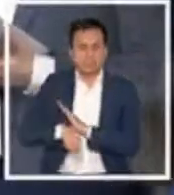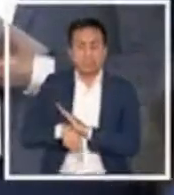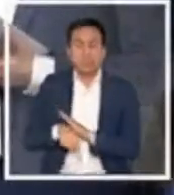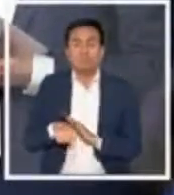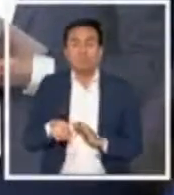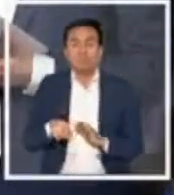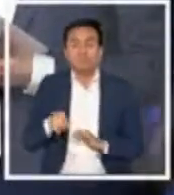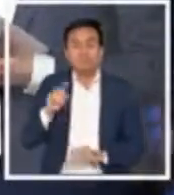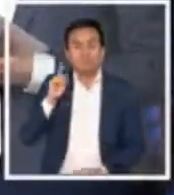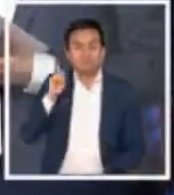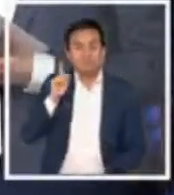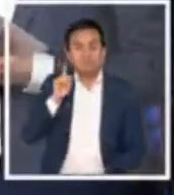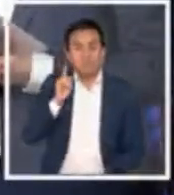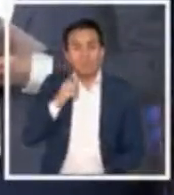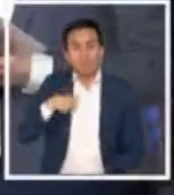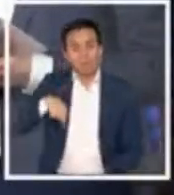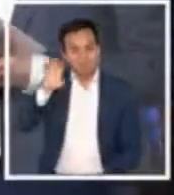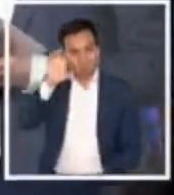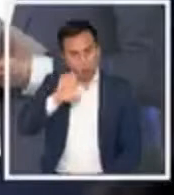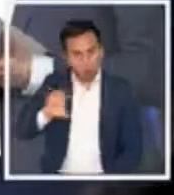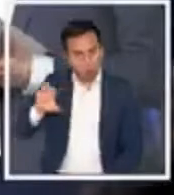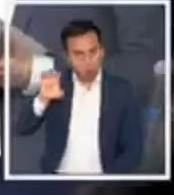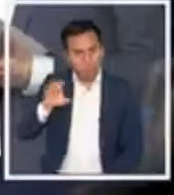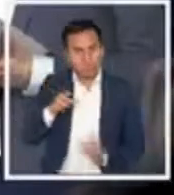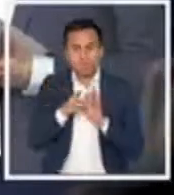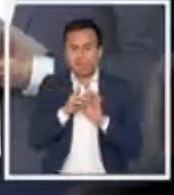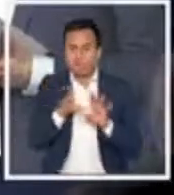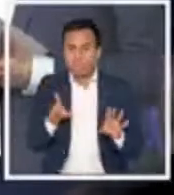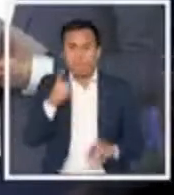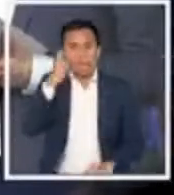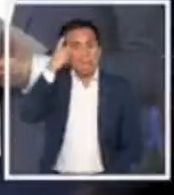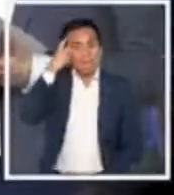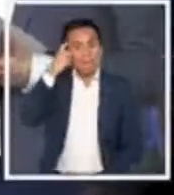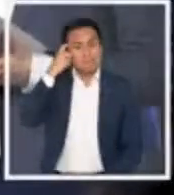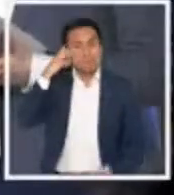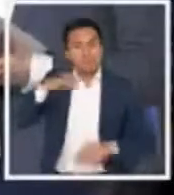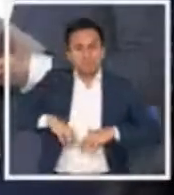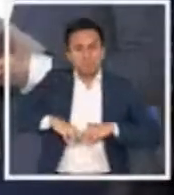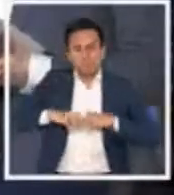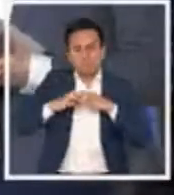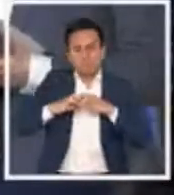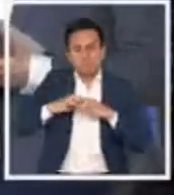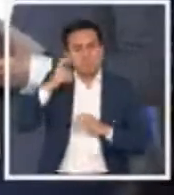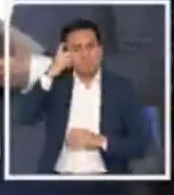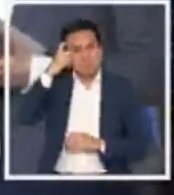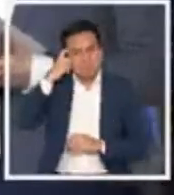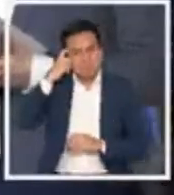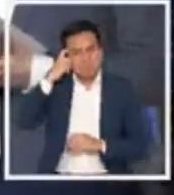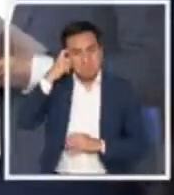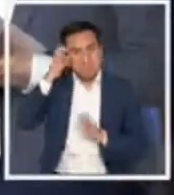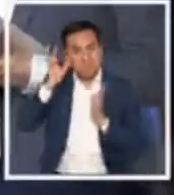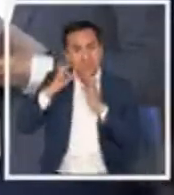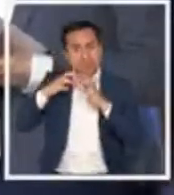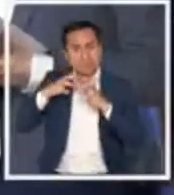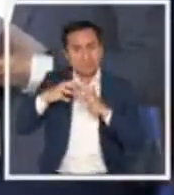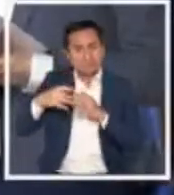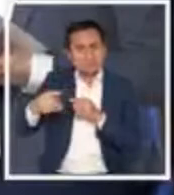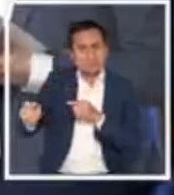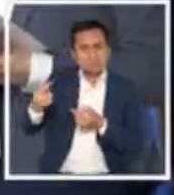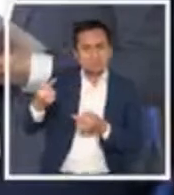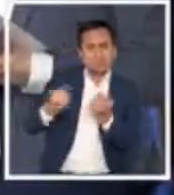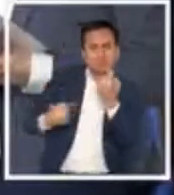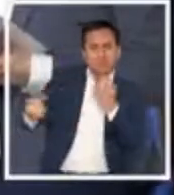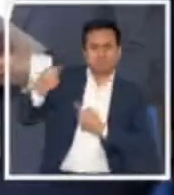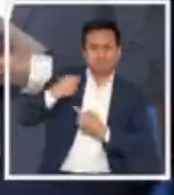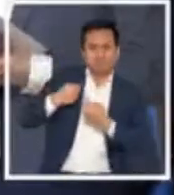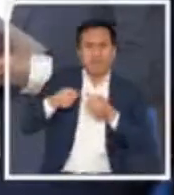en Europa, nuestras democracias, que creíamos tan bien asentadas, están siendo atacadas